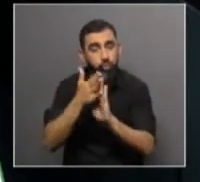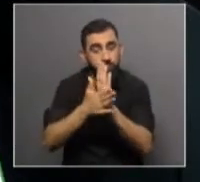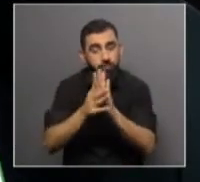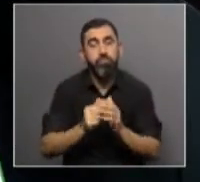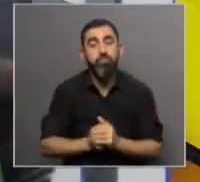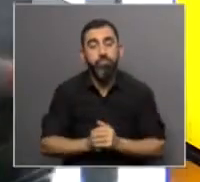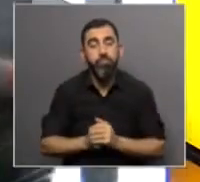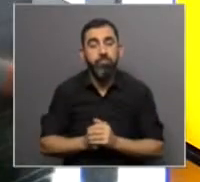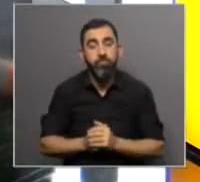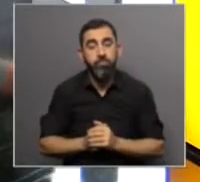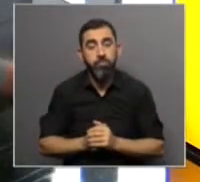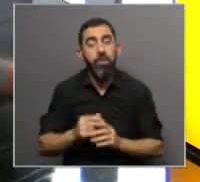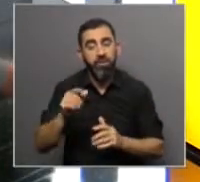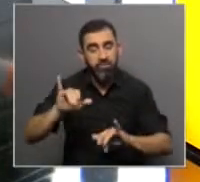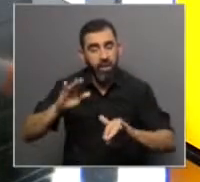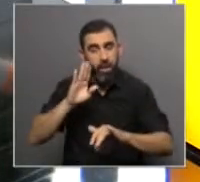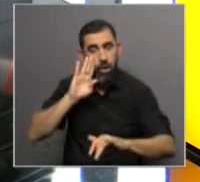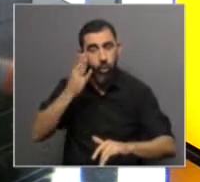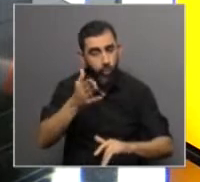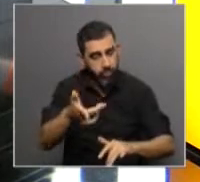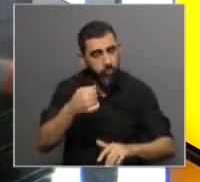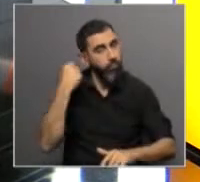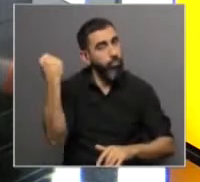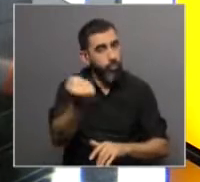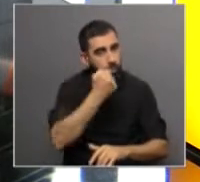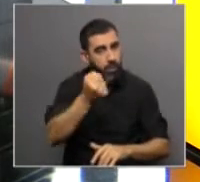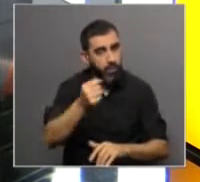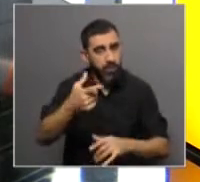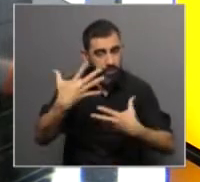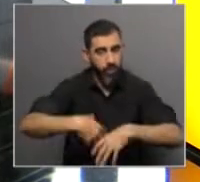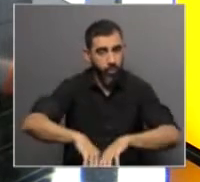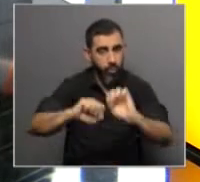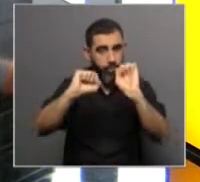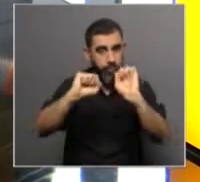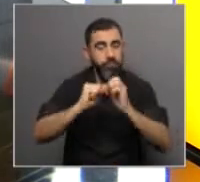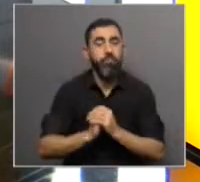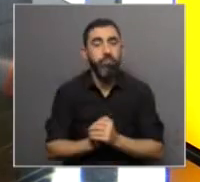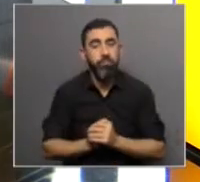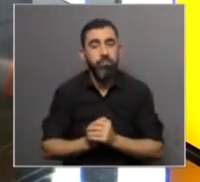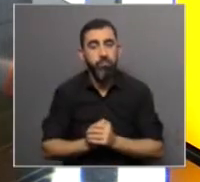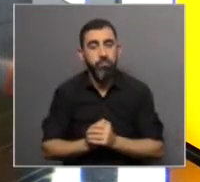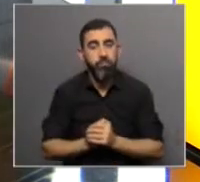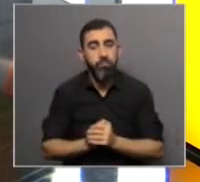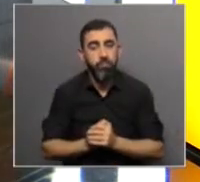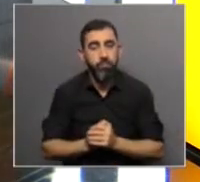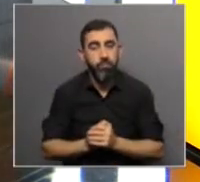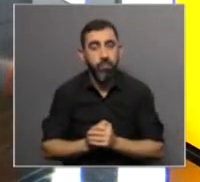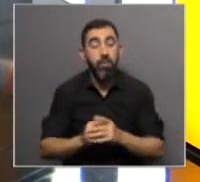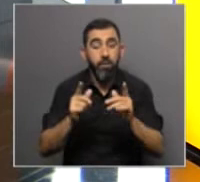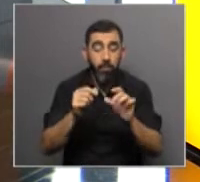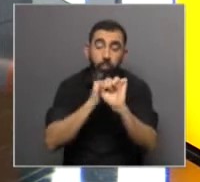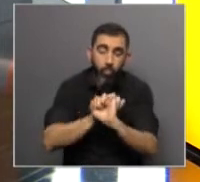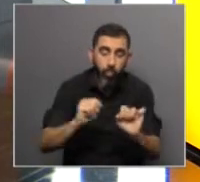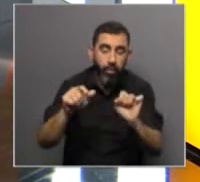decir, que se reconoce la importancia de este yacimiento y su posibilidad de